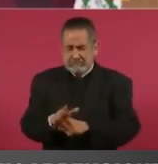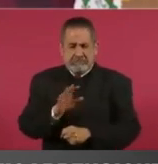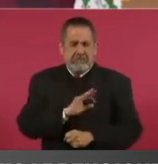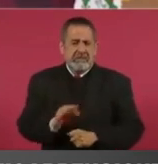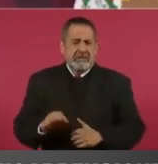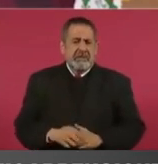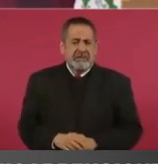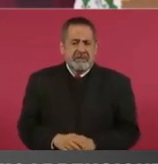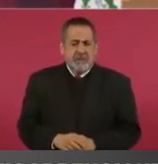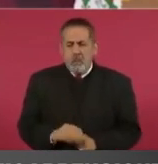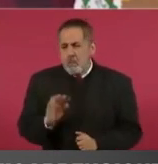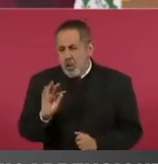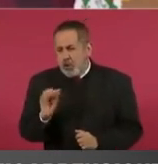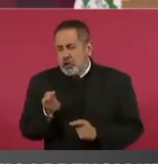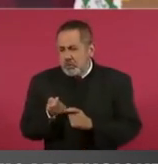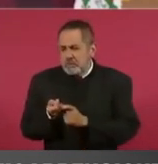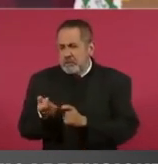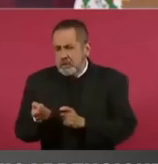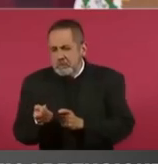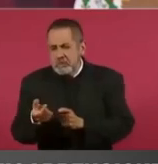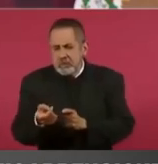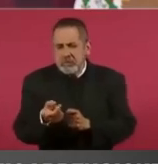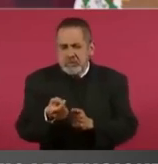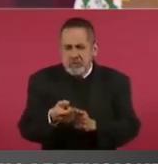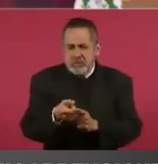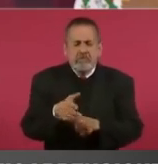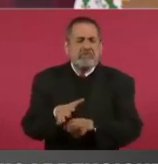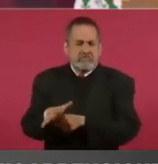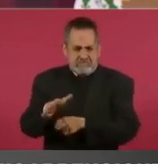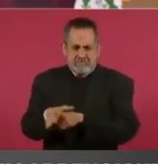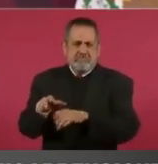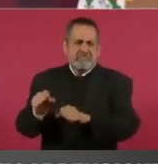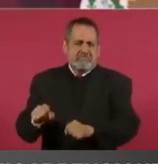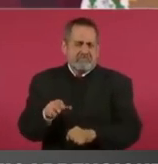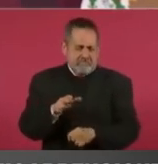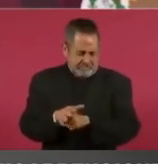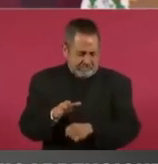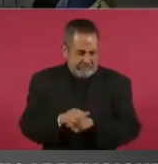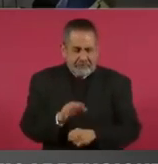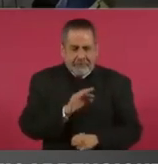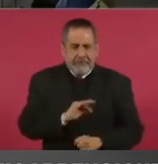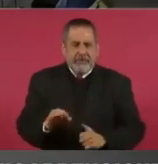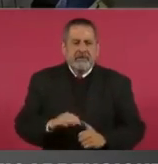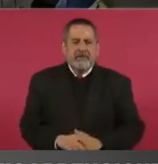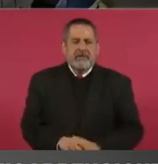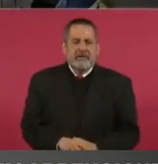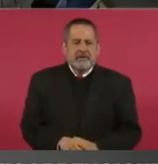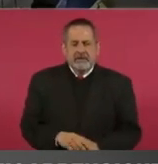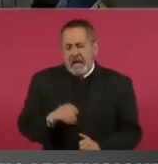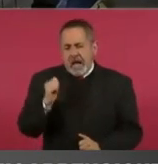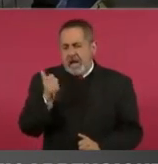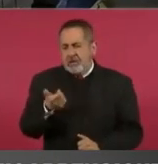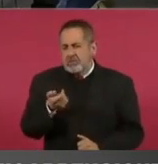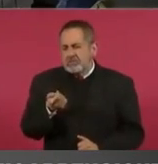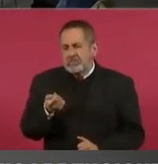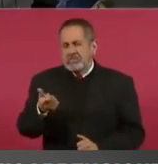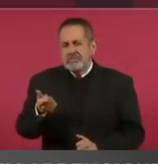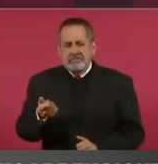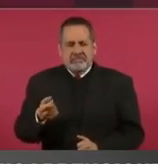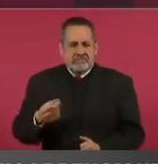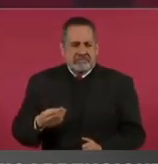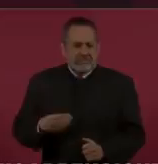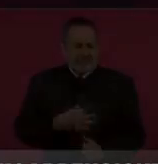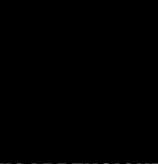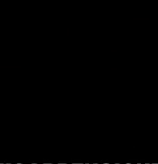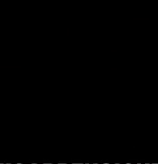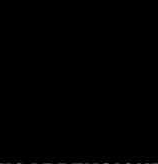aunque sea un pequeño apoyo, un pequeño programa de bienestar.